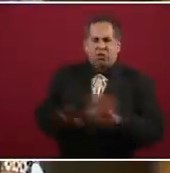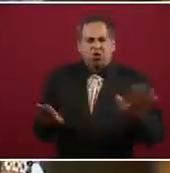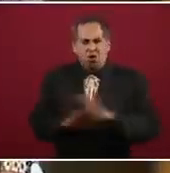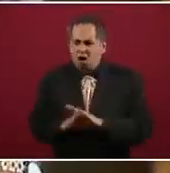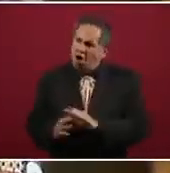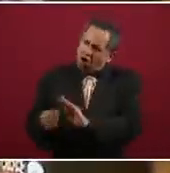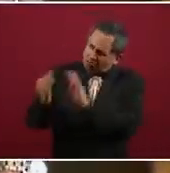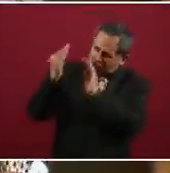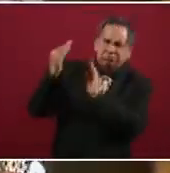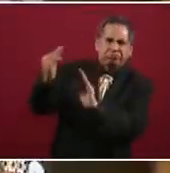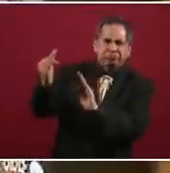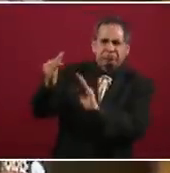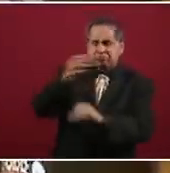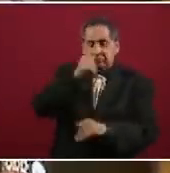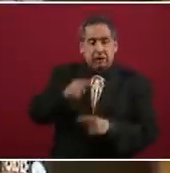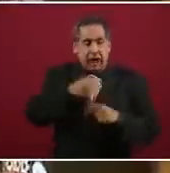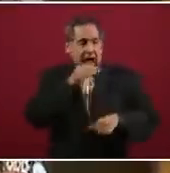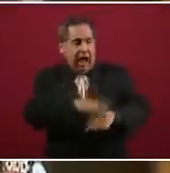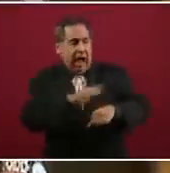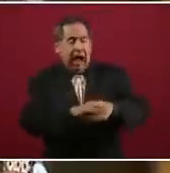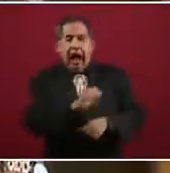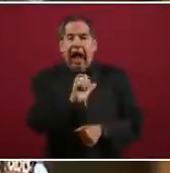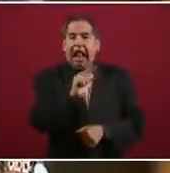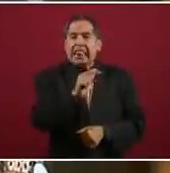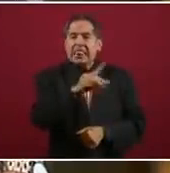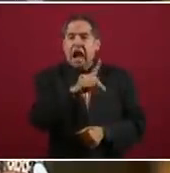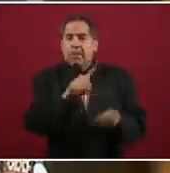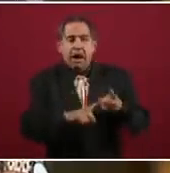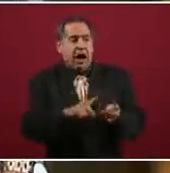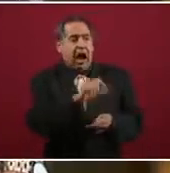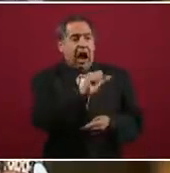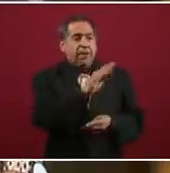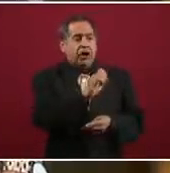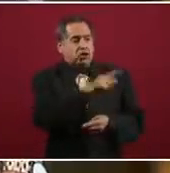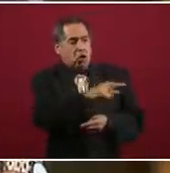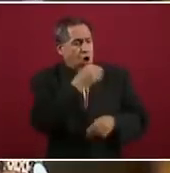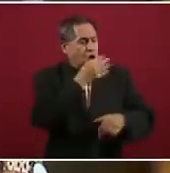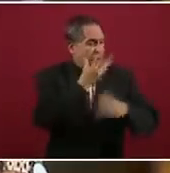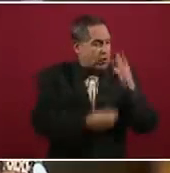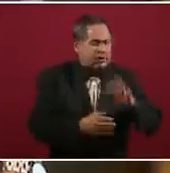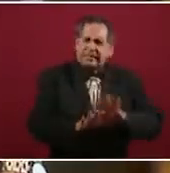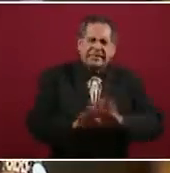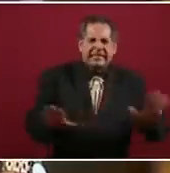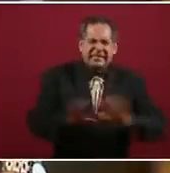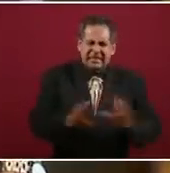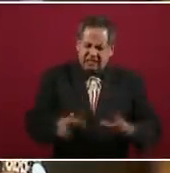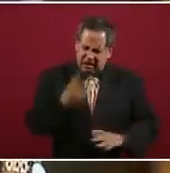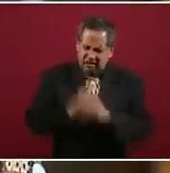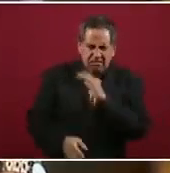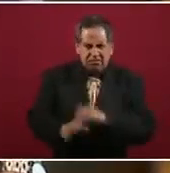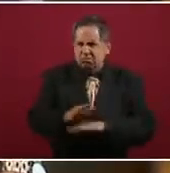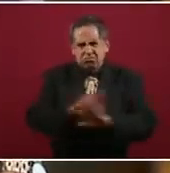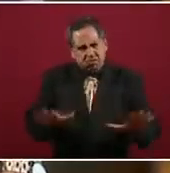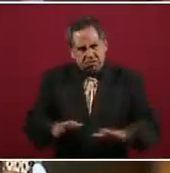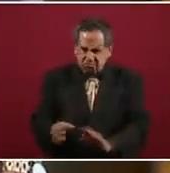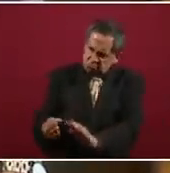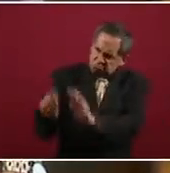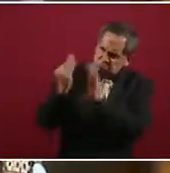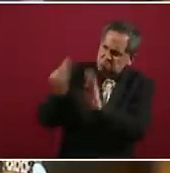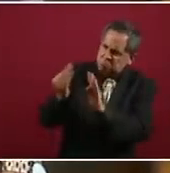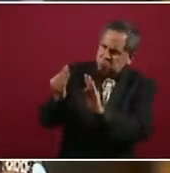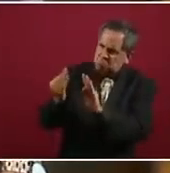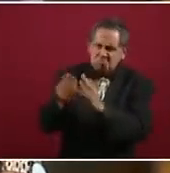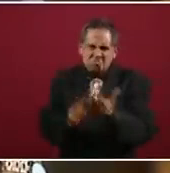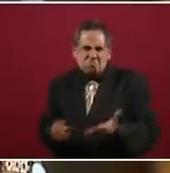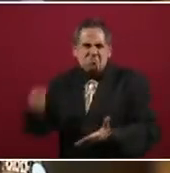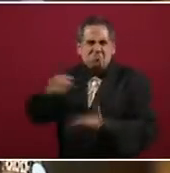mensaje que le llevan al Dama de Abasolo. Huyamos, señor cura. Él dice, no, vamos a